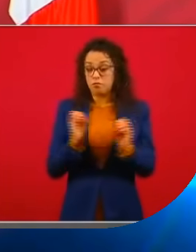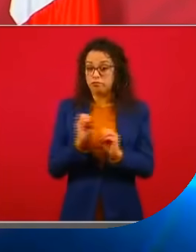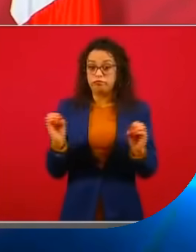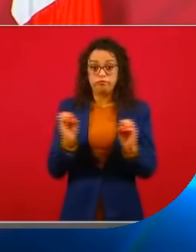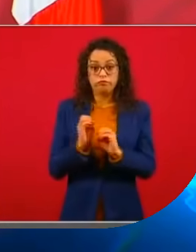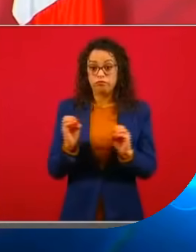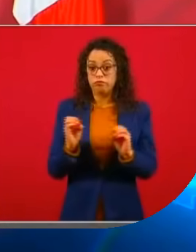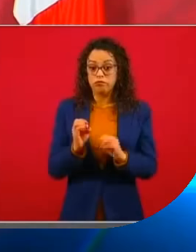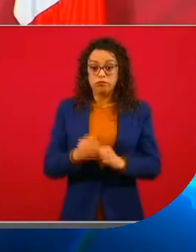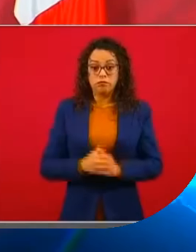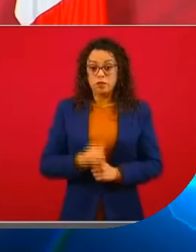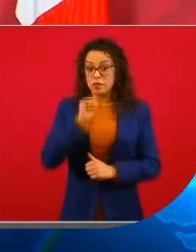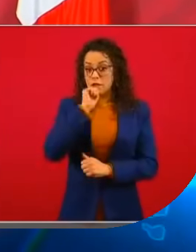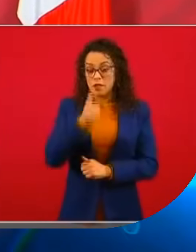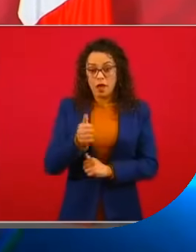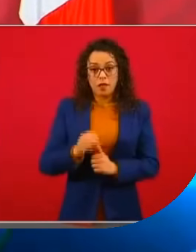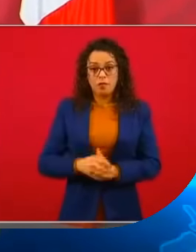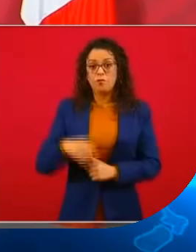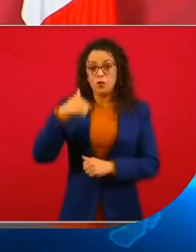Me entero como ustedes